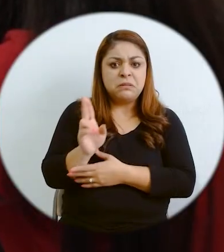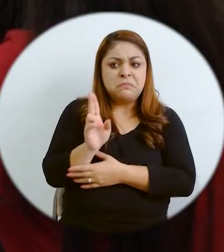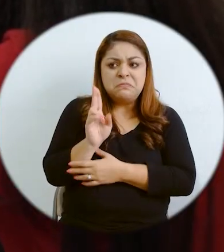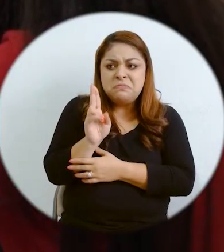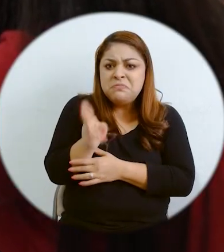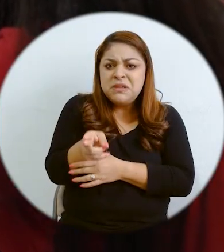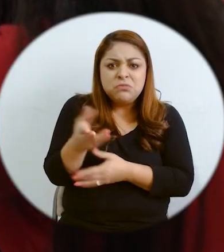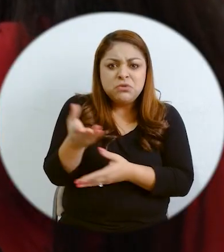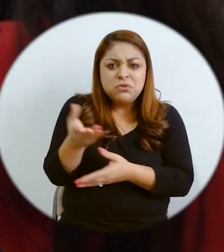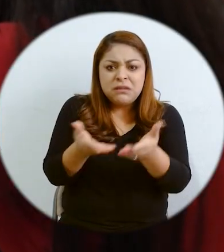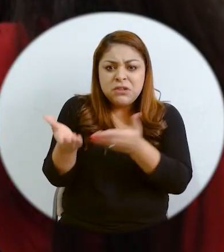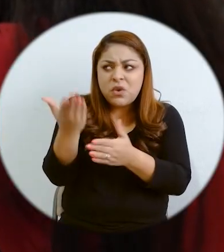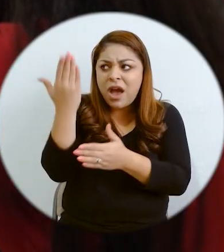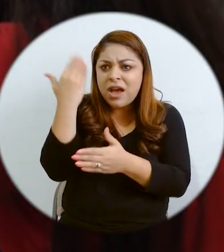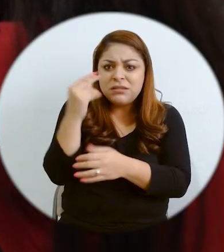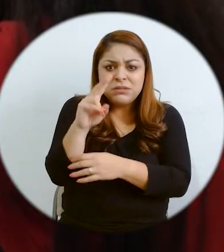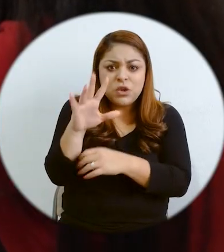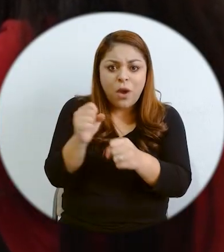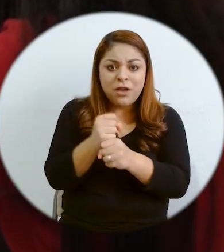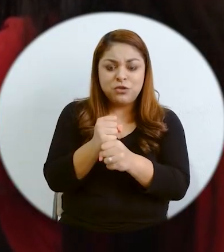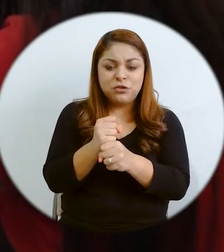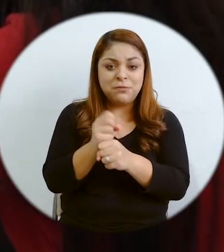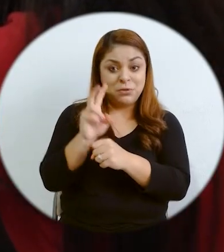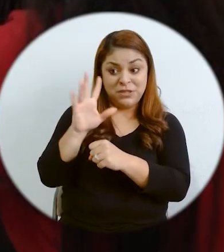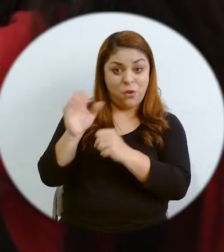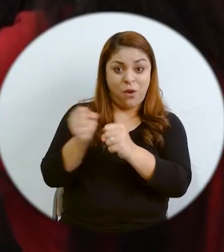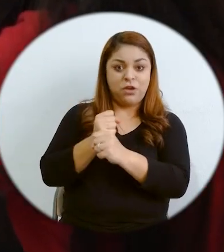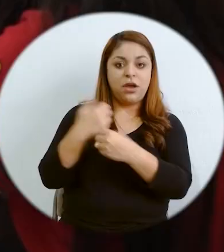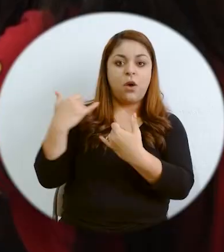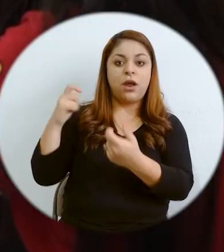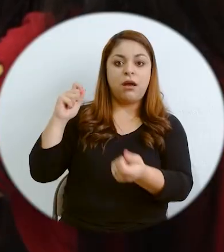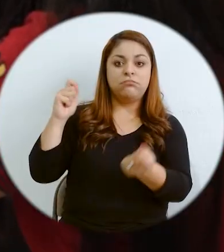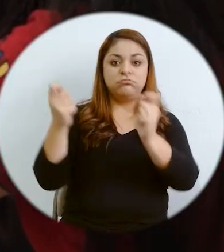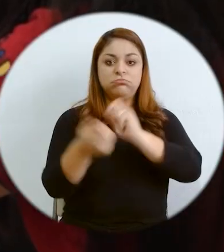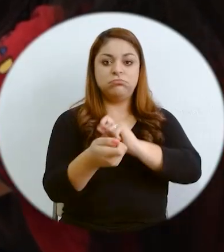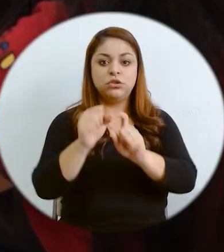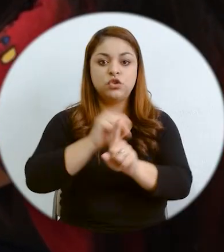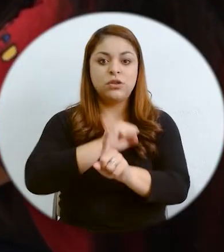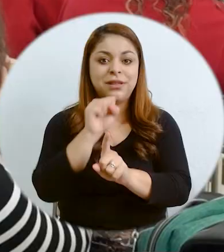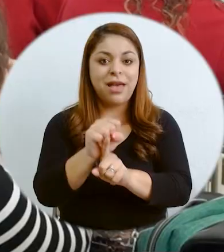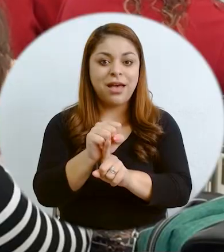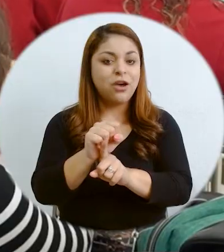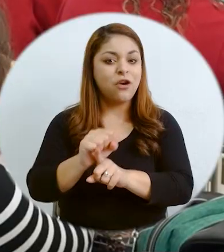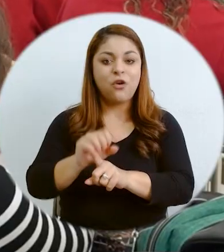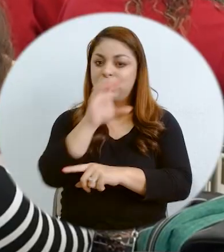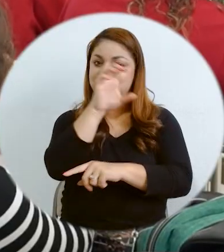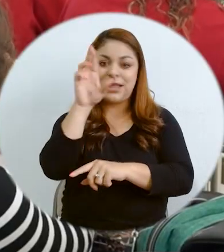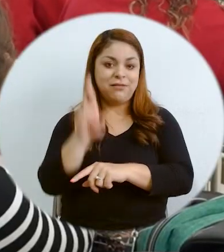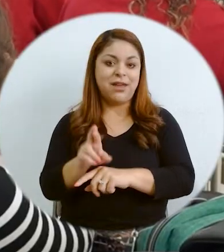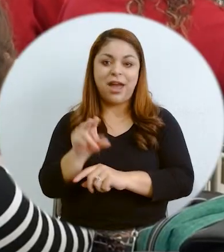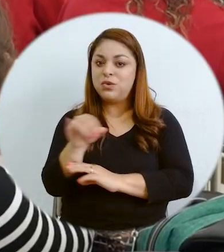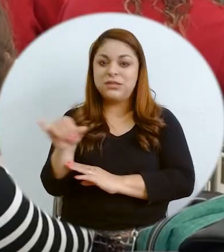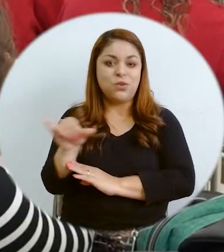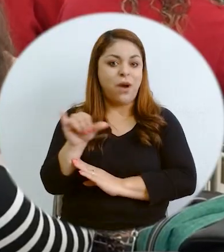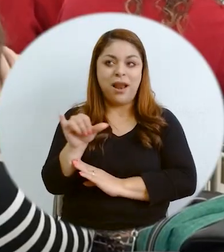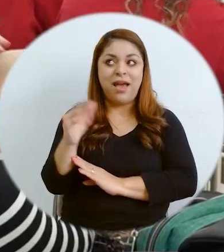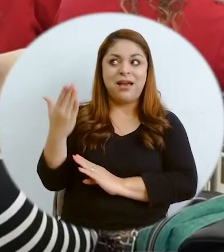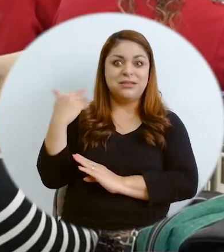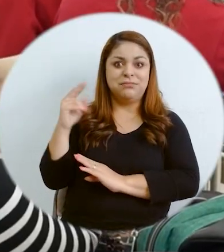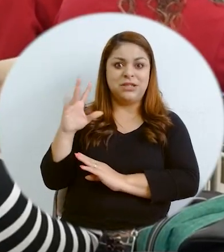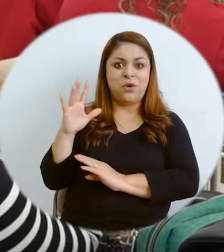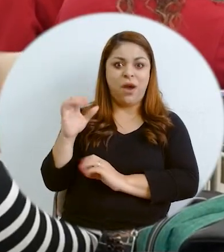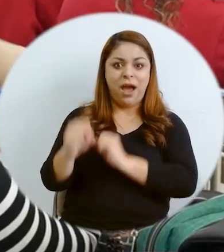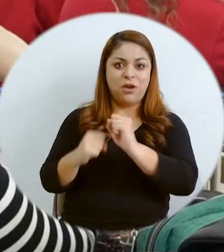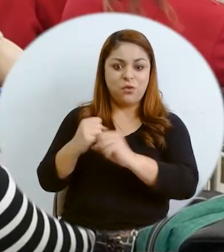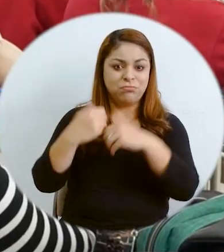los mismos servicios de hace 25 años. Bueno, pero la sociedad ya no es la misma de hace 25 años, ¿verdad? El país no es el mismo, el